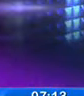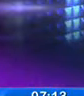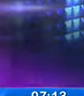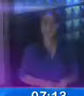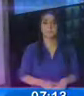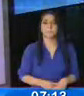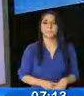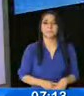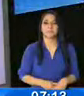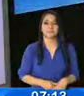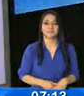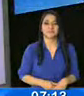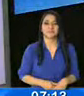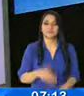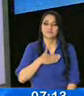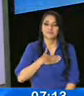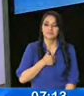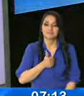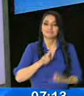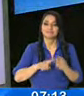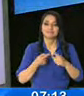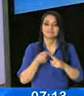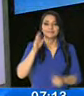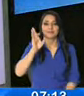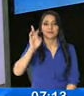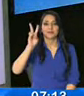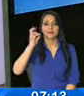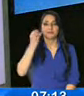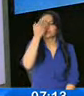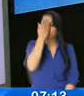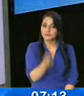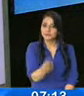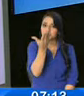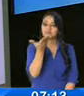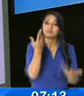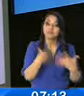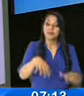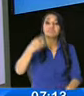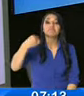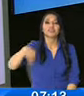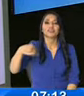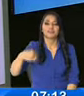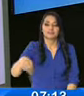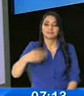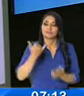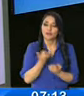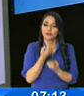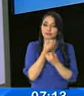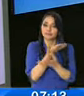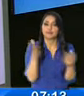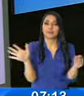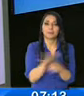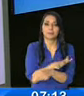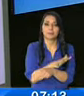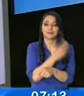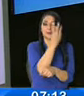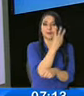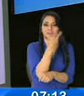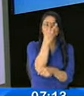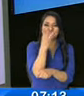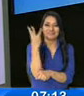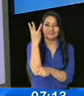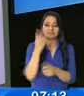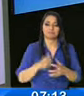maquilón qué tal Amigas y amigos a Televicentro muy buenos días estamos ya en miércoles y como siempre revisando la completa información desde nuestra página